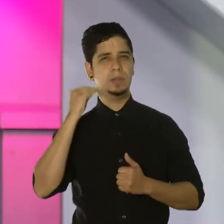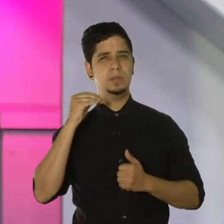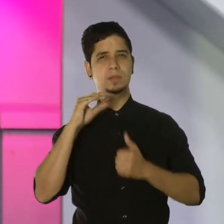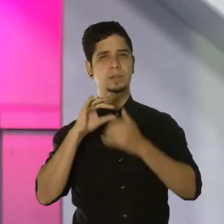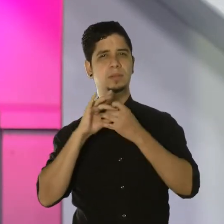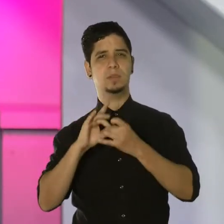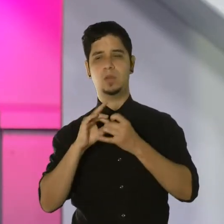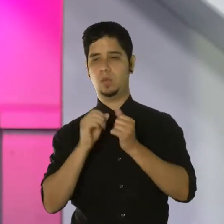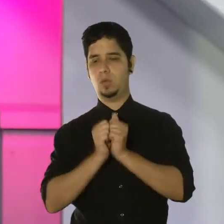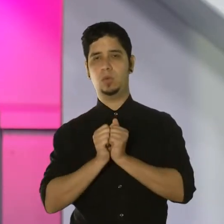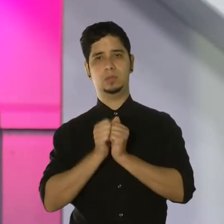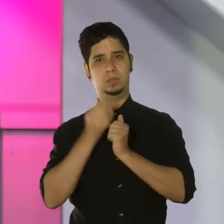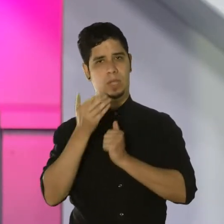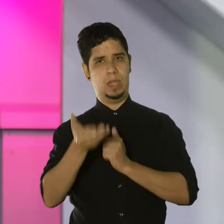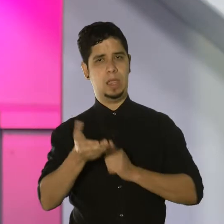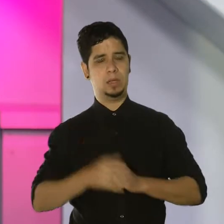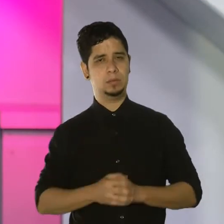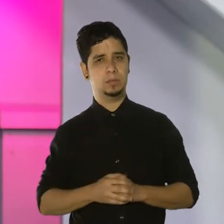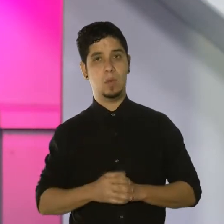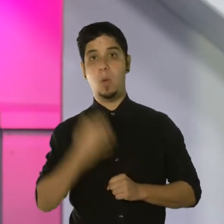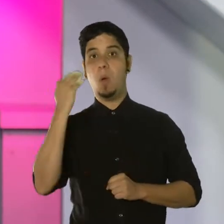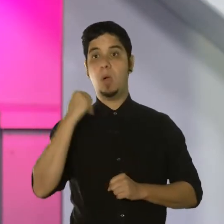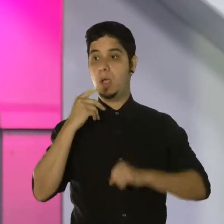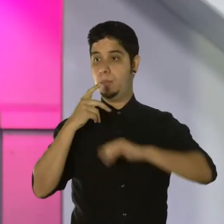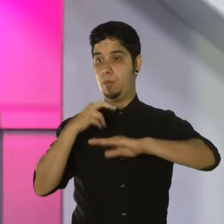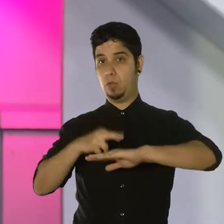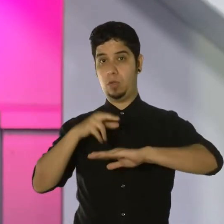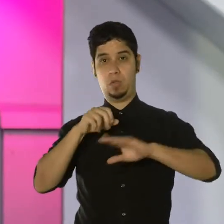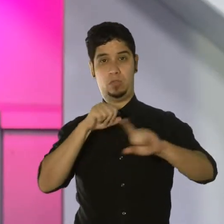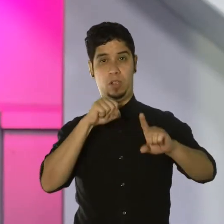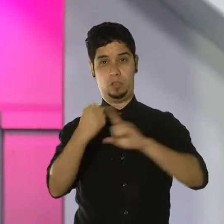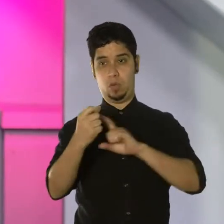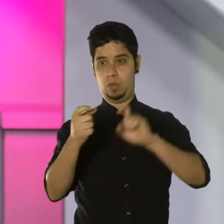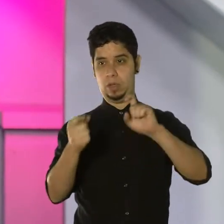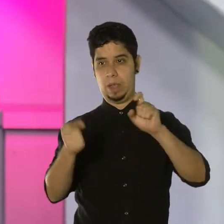que ustedes han tenido? Porque en Puerto Rico las situaciones cambian,